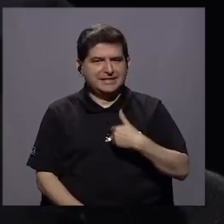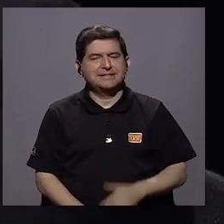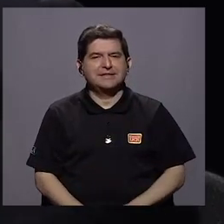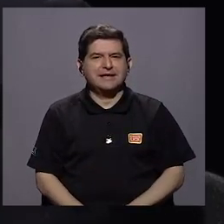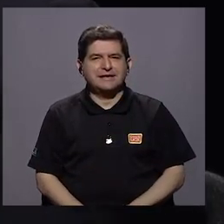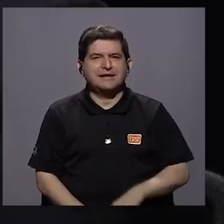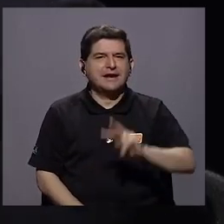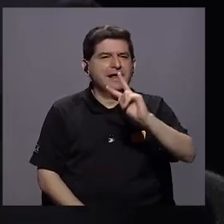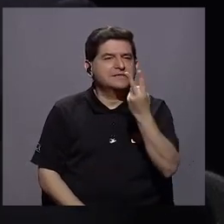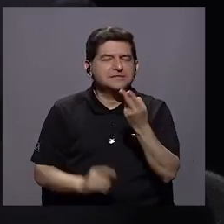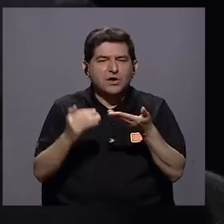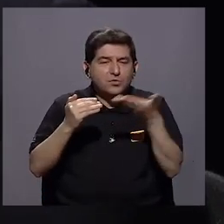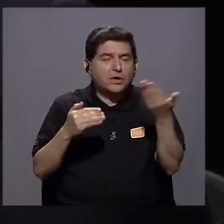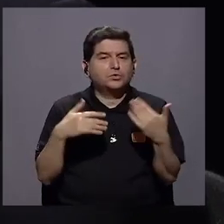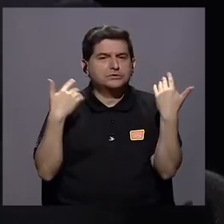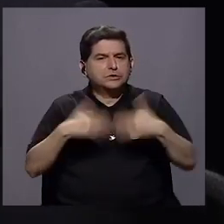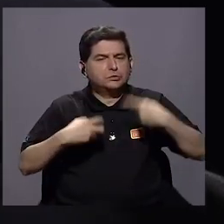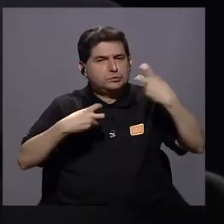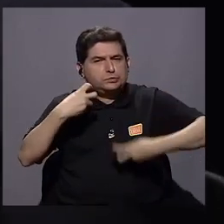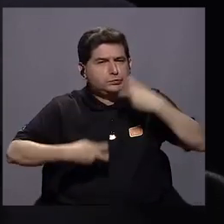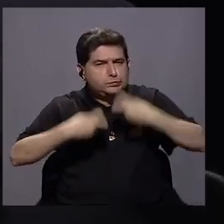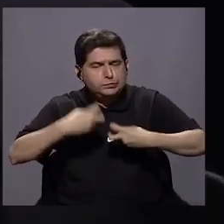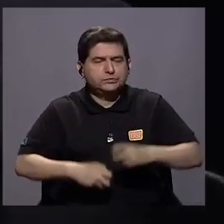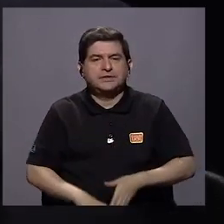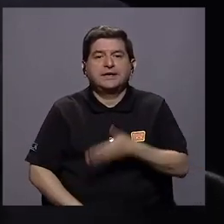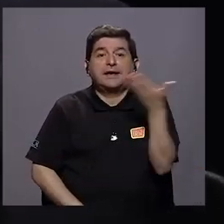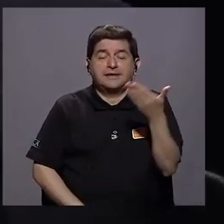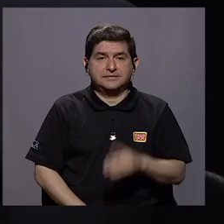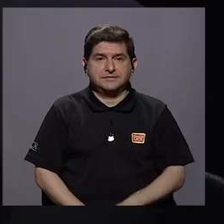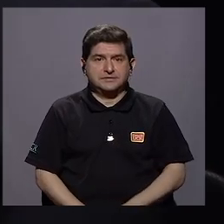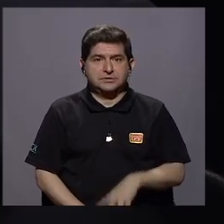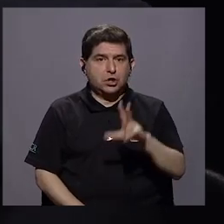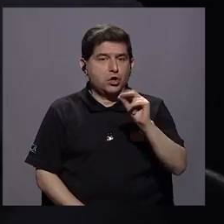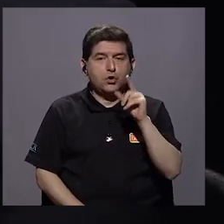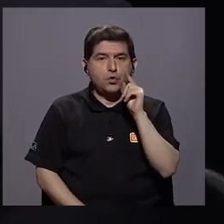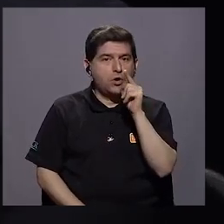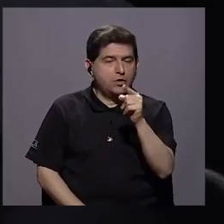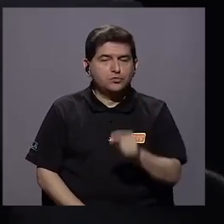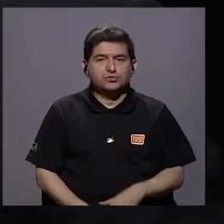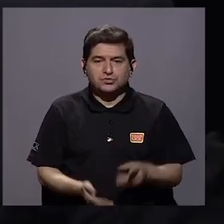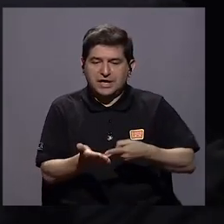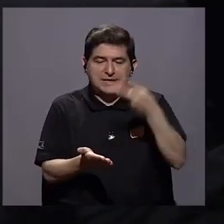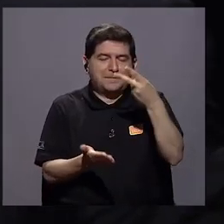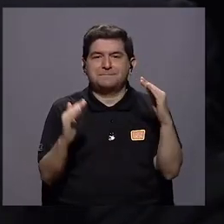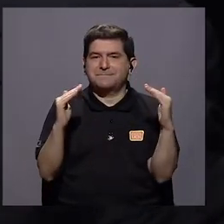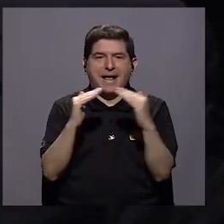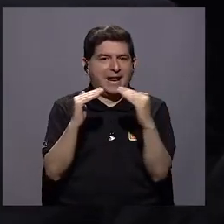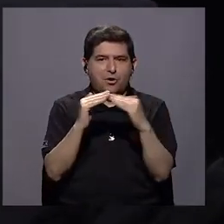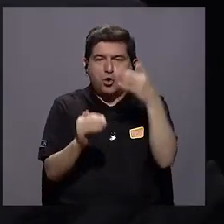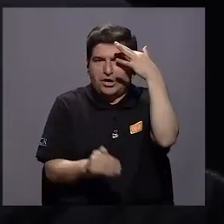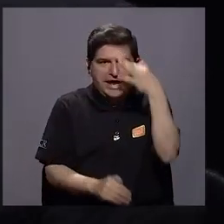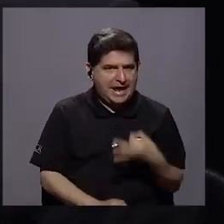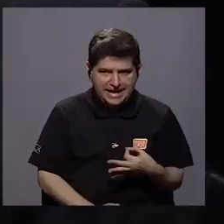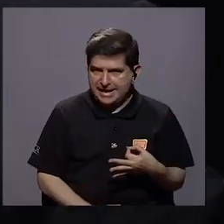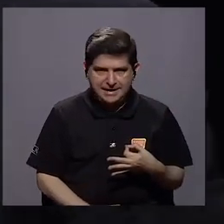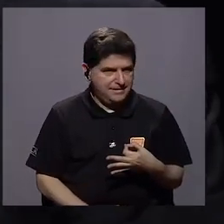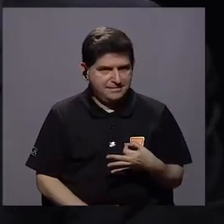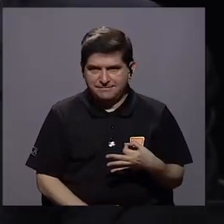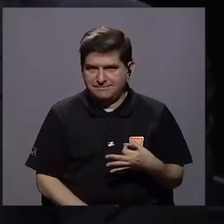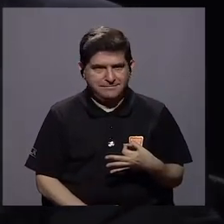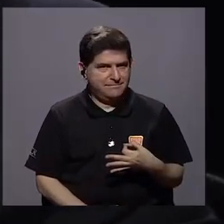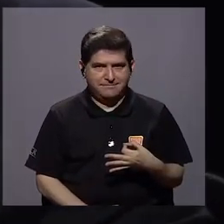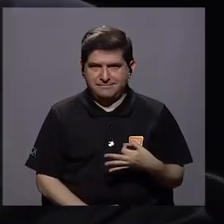la segundo aspecto gravísimo. Que ¿qué es? Que no es sobre lo que usted le costó la casa o lo que usted cree que cuesta esa